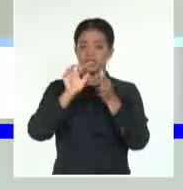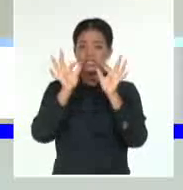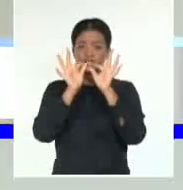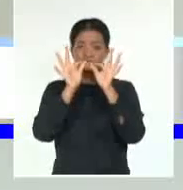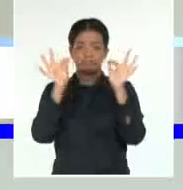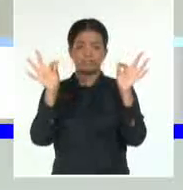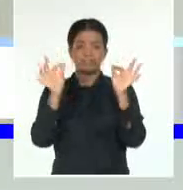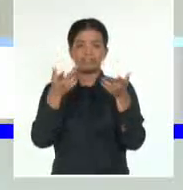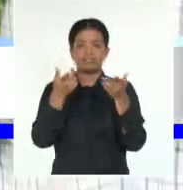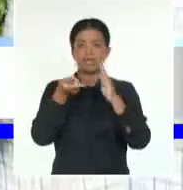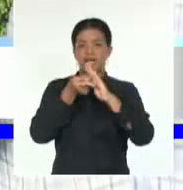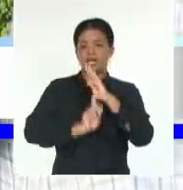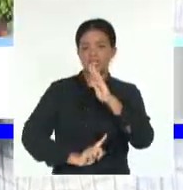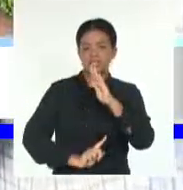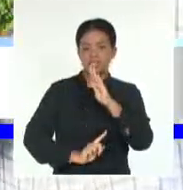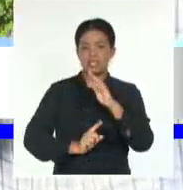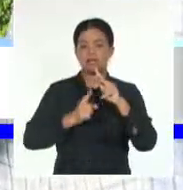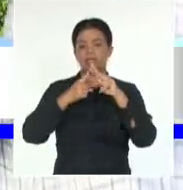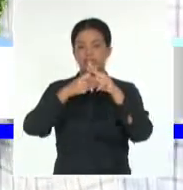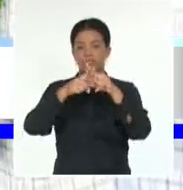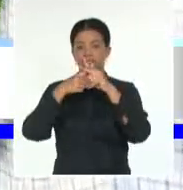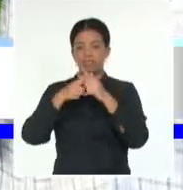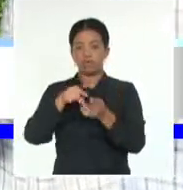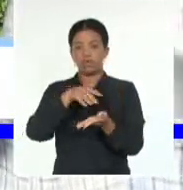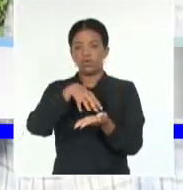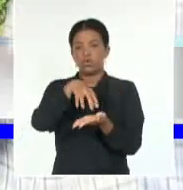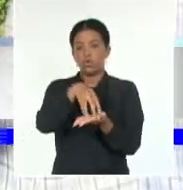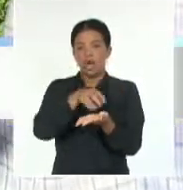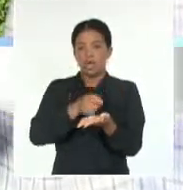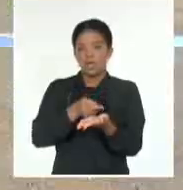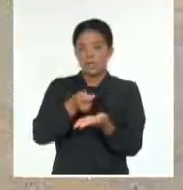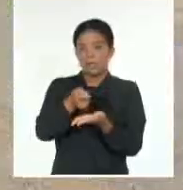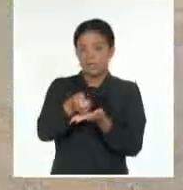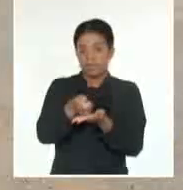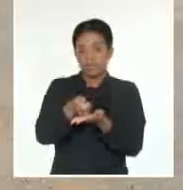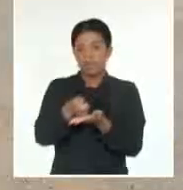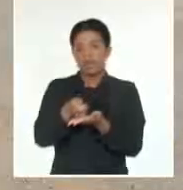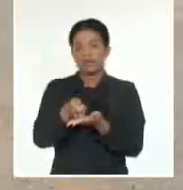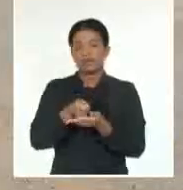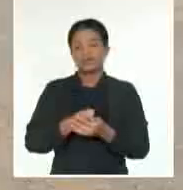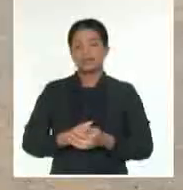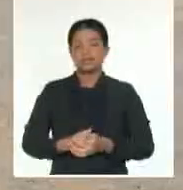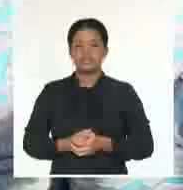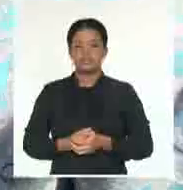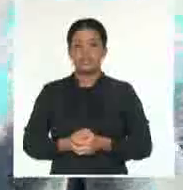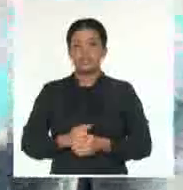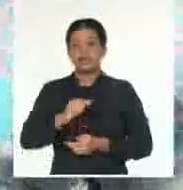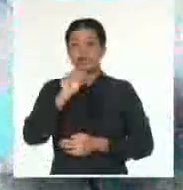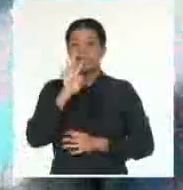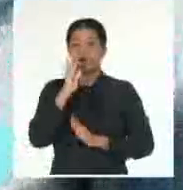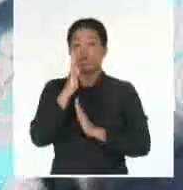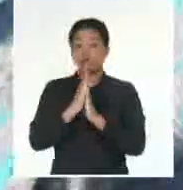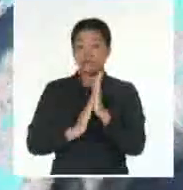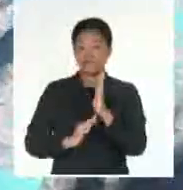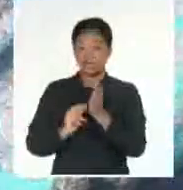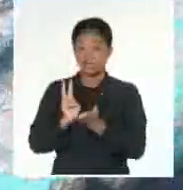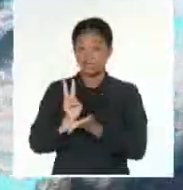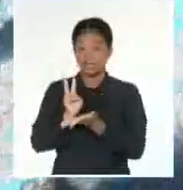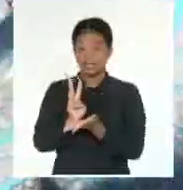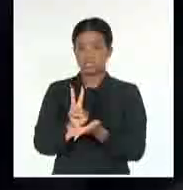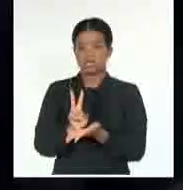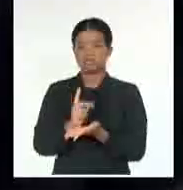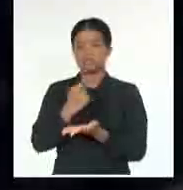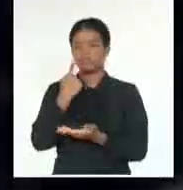de la energía el poblado de La Milpa, a orillas de la Bahía de Jagua. Tras 4 meses de su última visita, regresó para constatarlo el